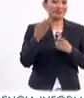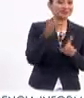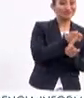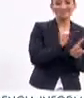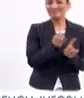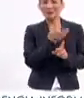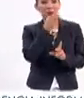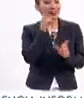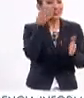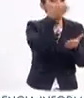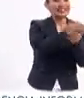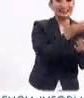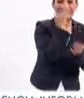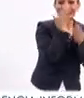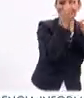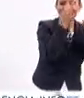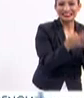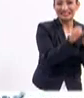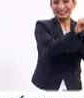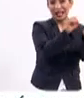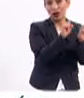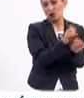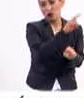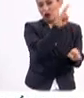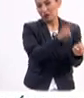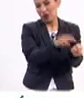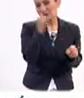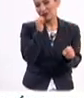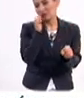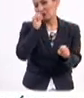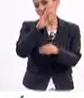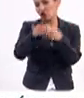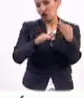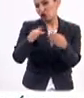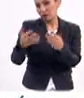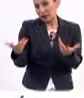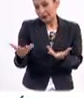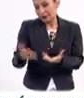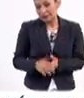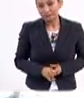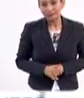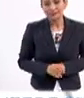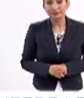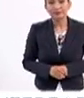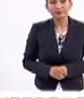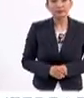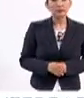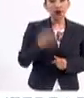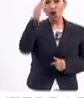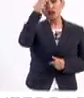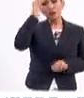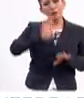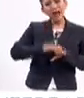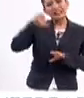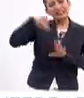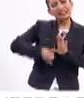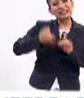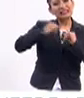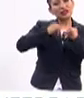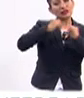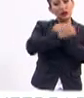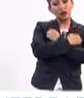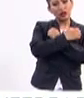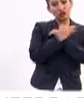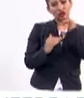que no les permite integrarse a una educación pues común como la que practican la mayoría de las personas. Conozcamos más de esta institución